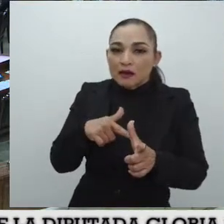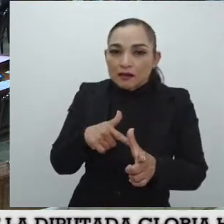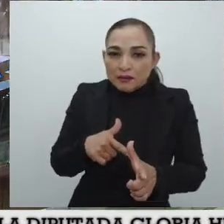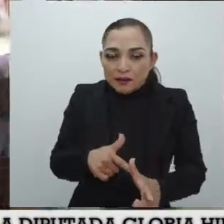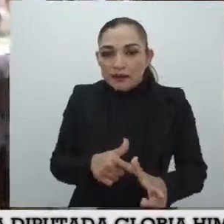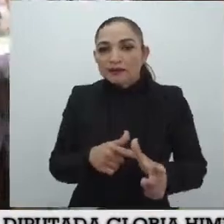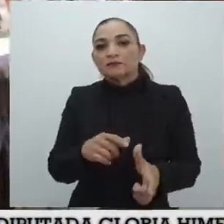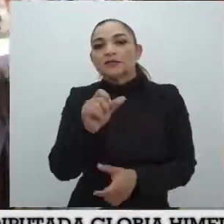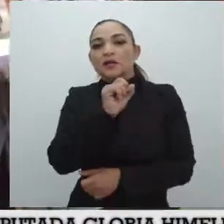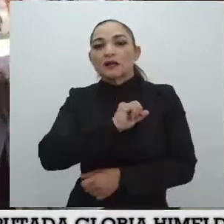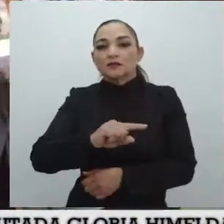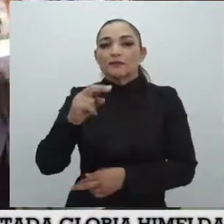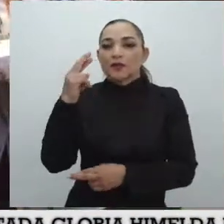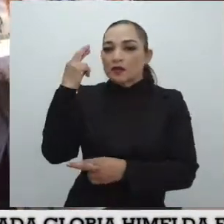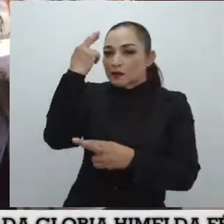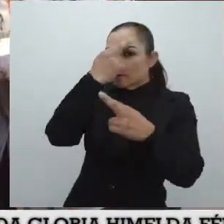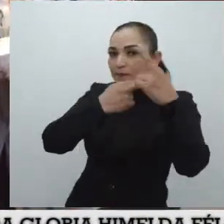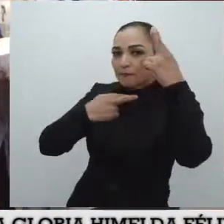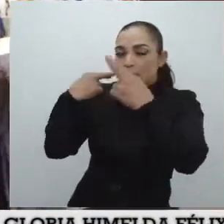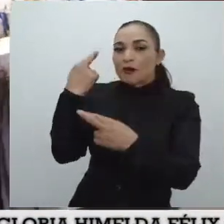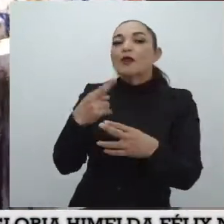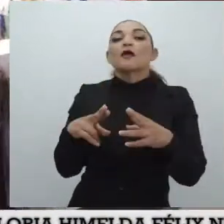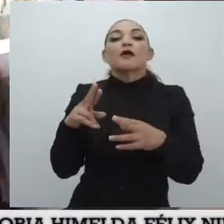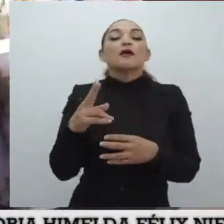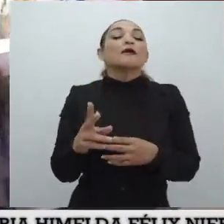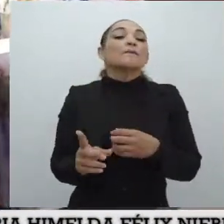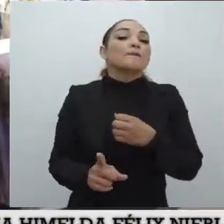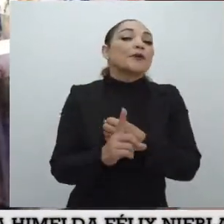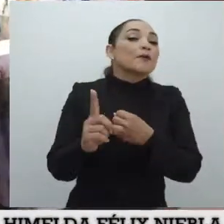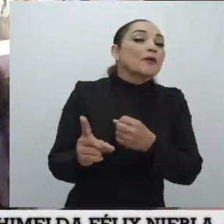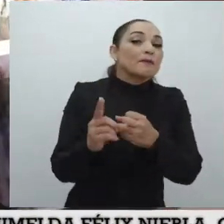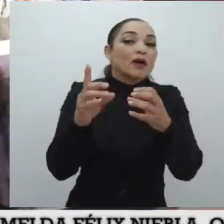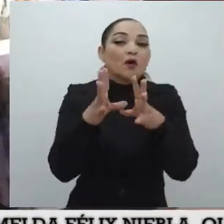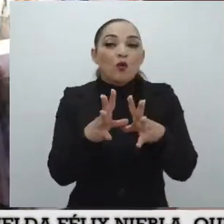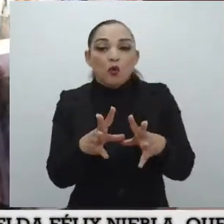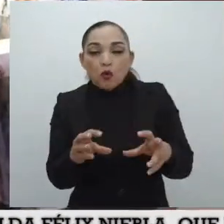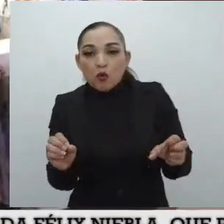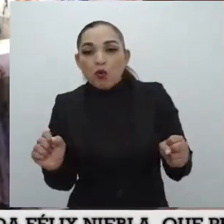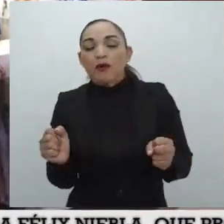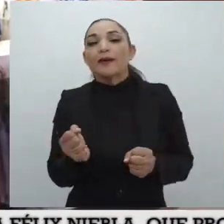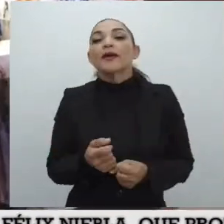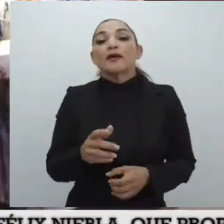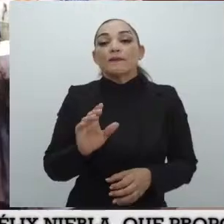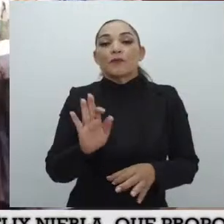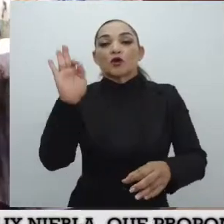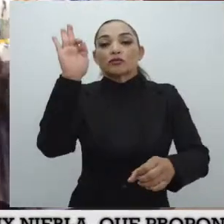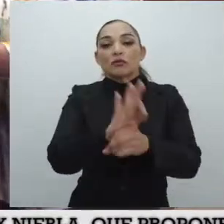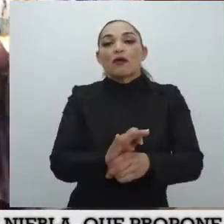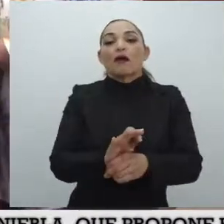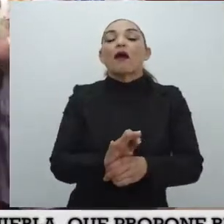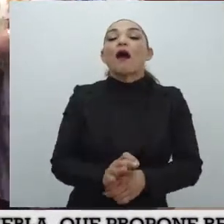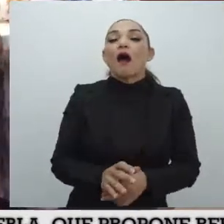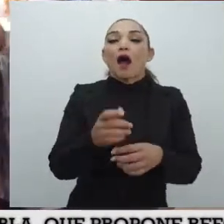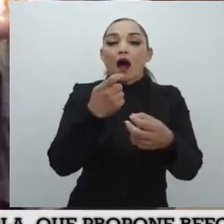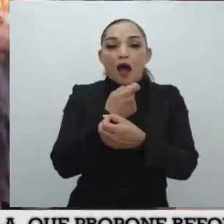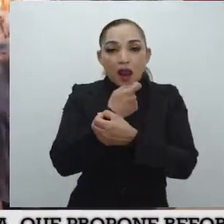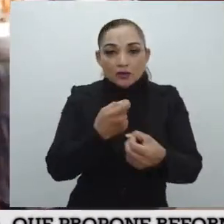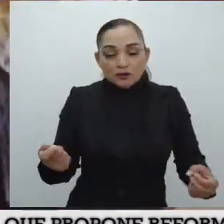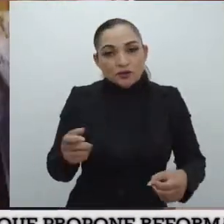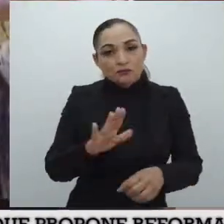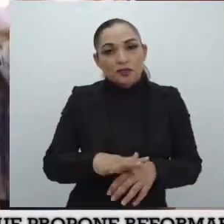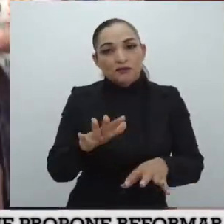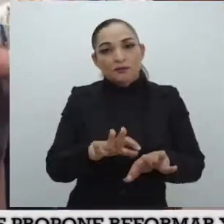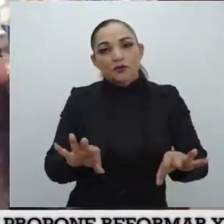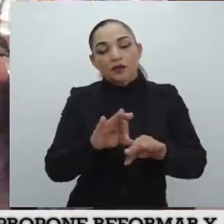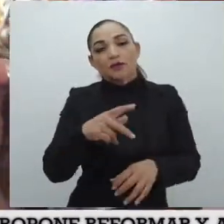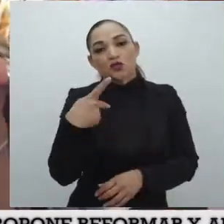especializada analice y delibere y resuelva y dictamine con perspectiva el de interés superior, siguiendo las directrices